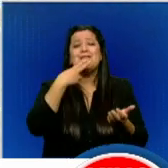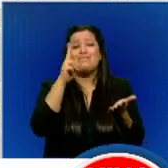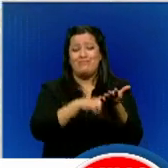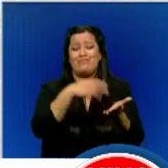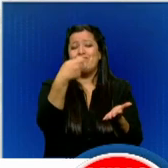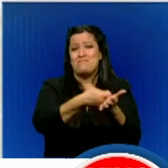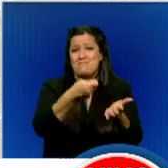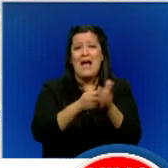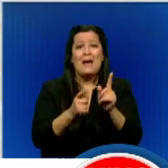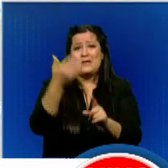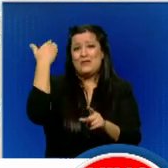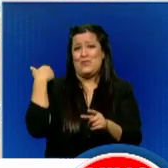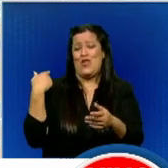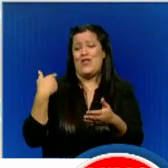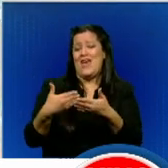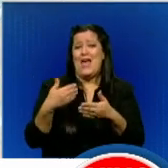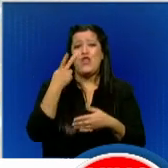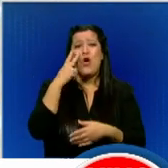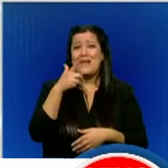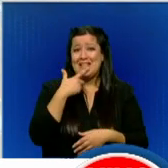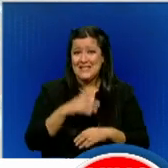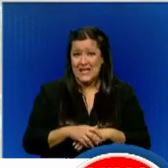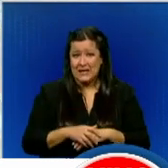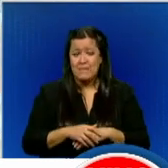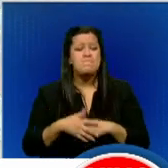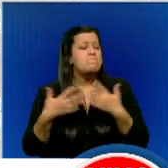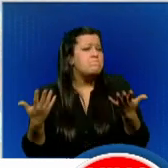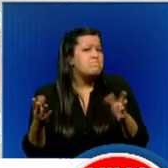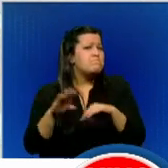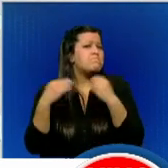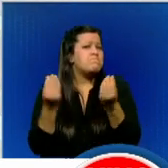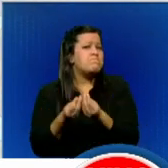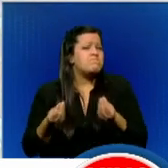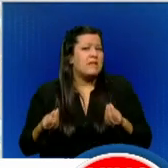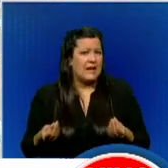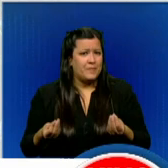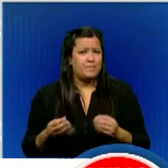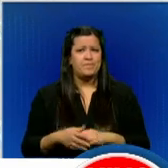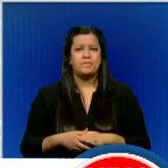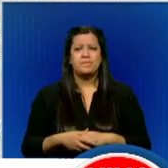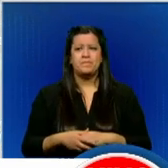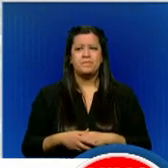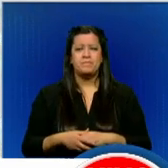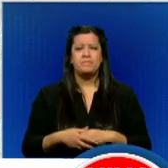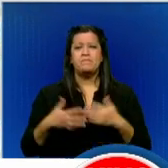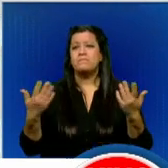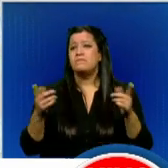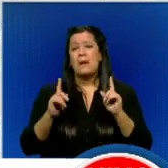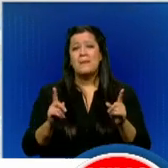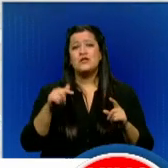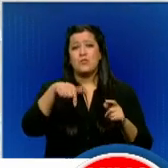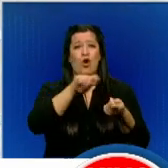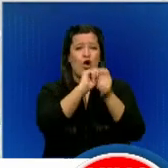que pagaban hasta 2017 en consecuencia señor presidente como corolario de estas